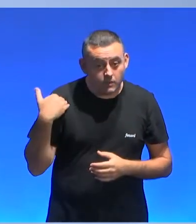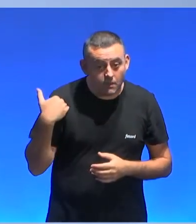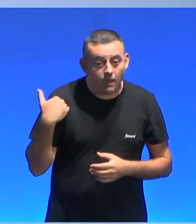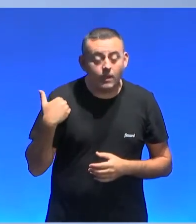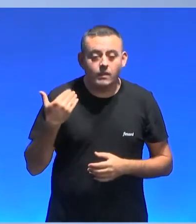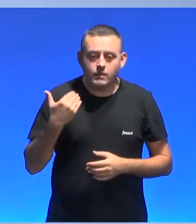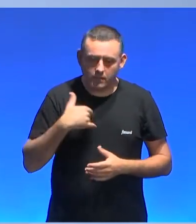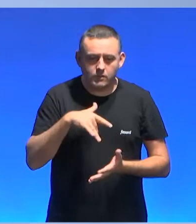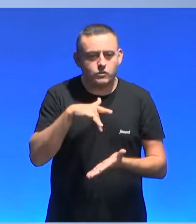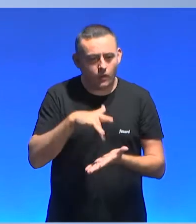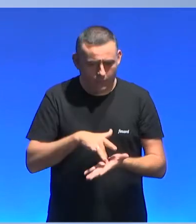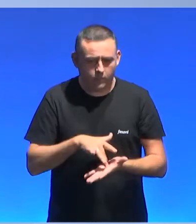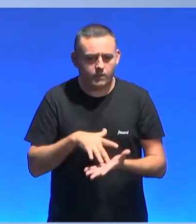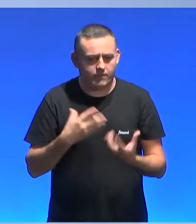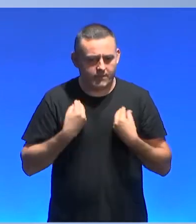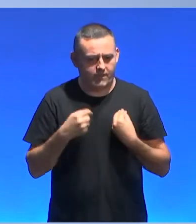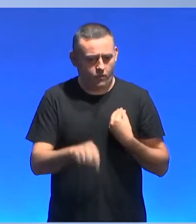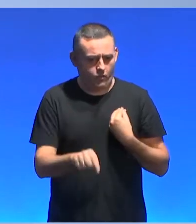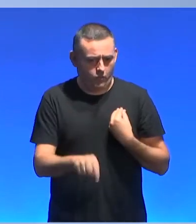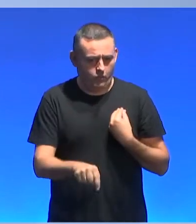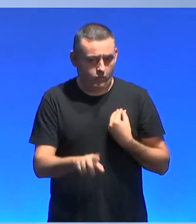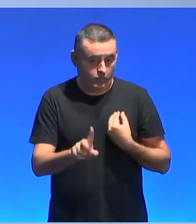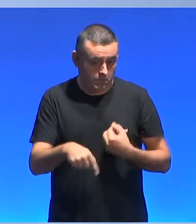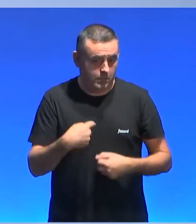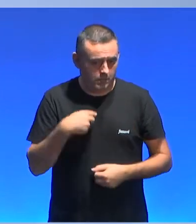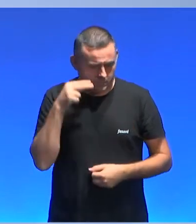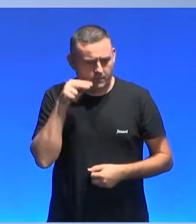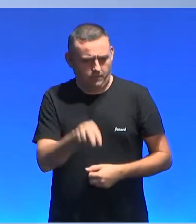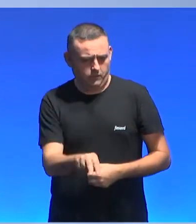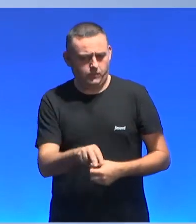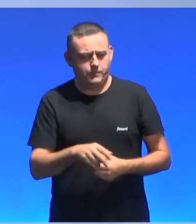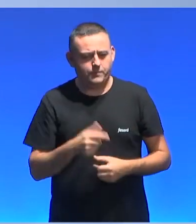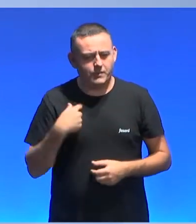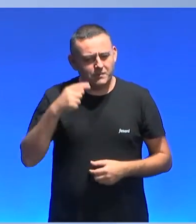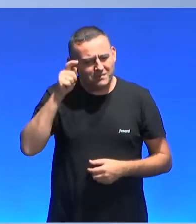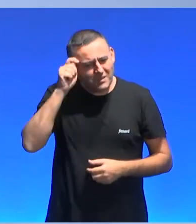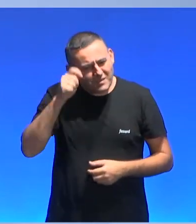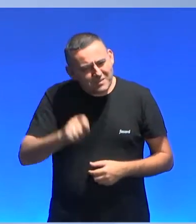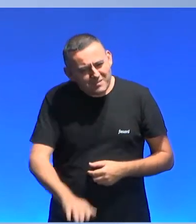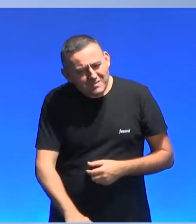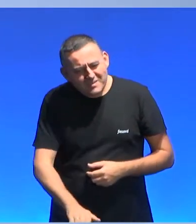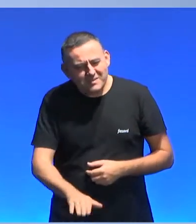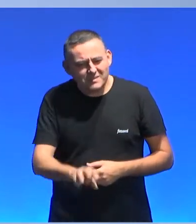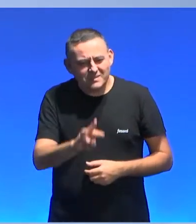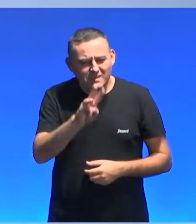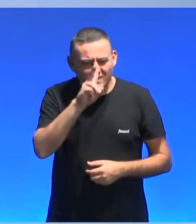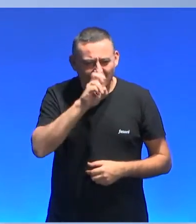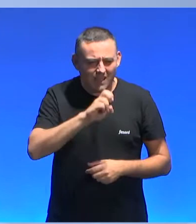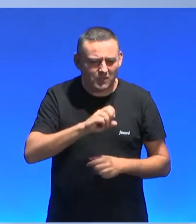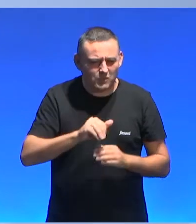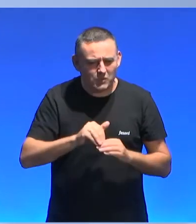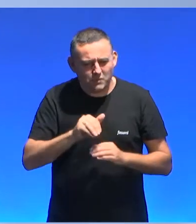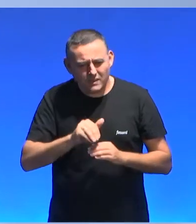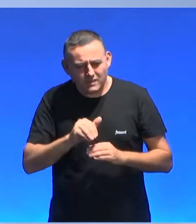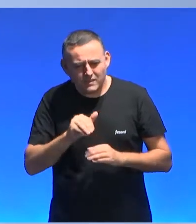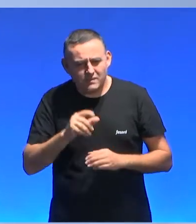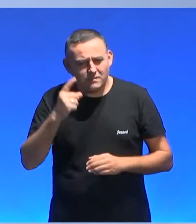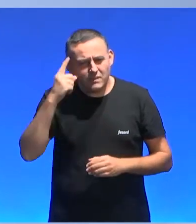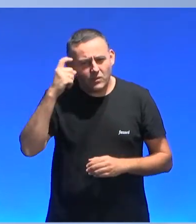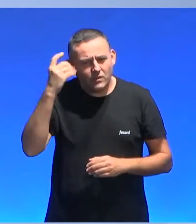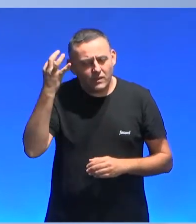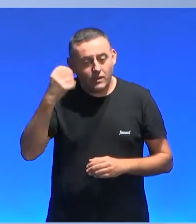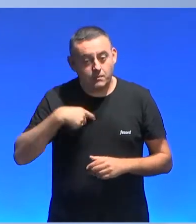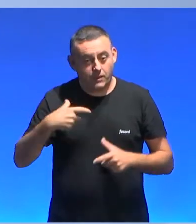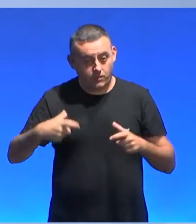porque yo también la viví. Y primer recuerdo de niño de 3 años y pico es el bombardeo de mi